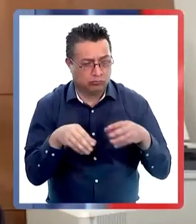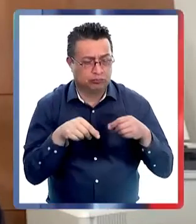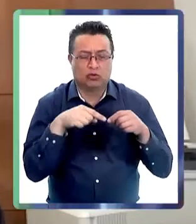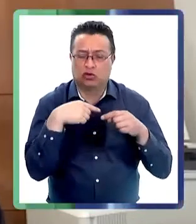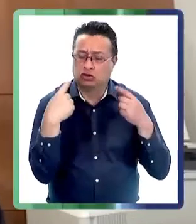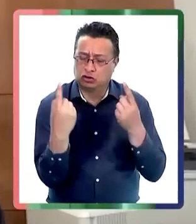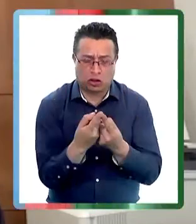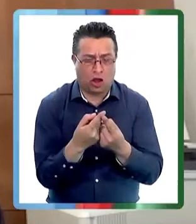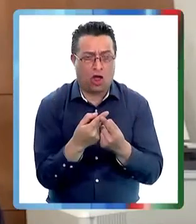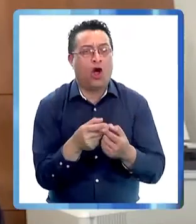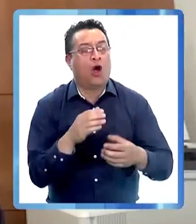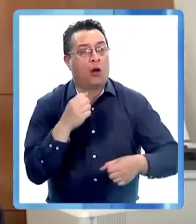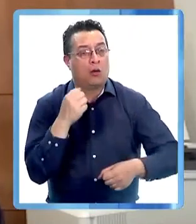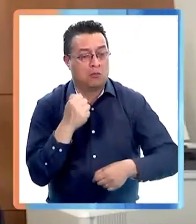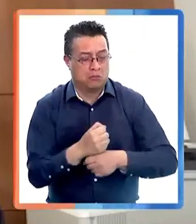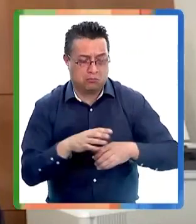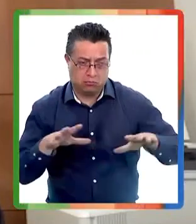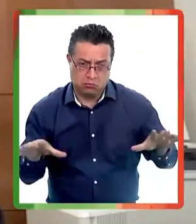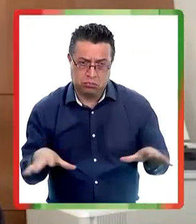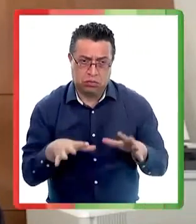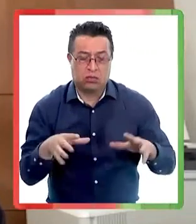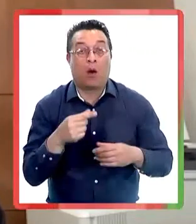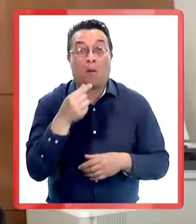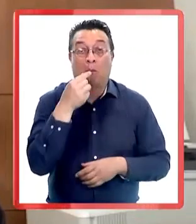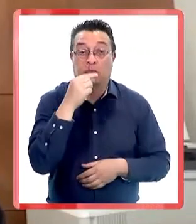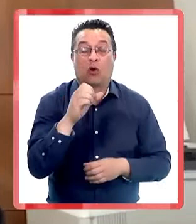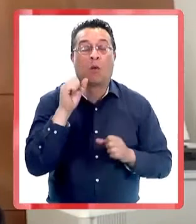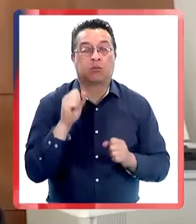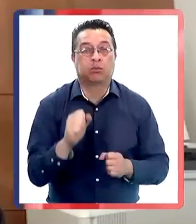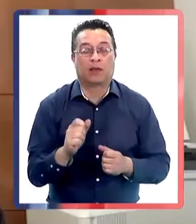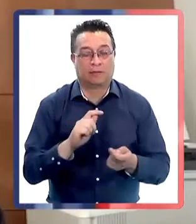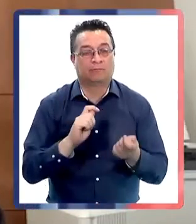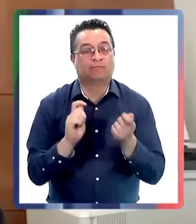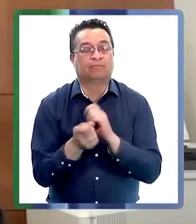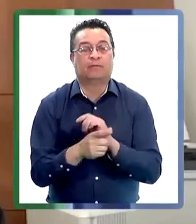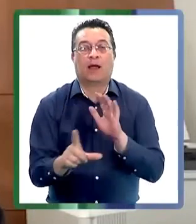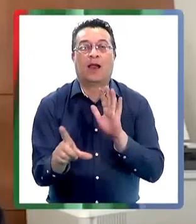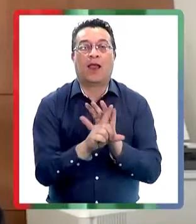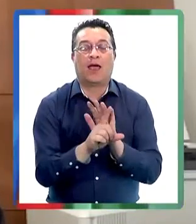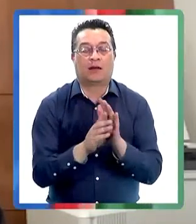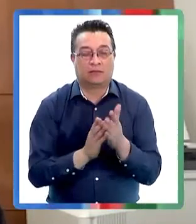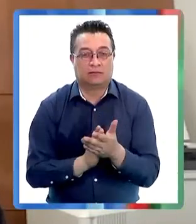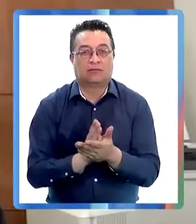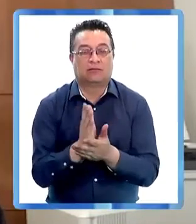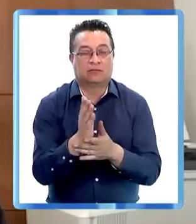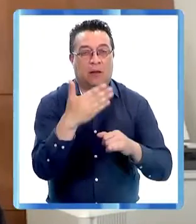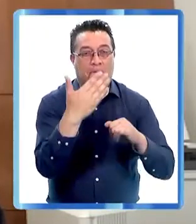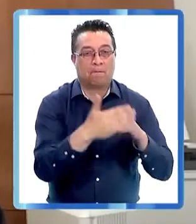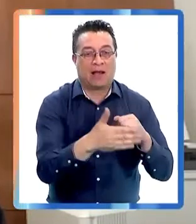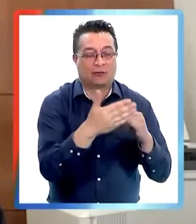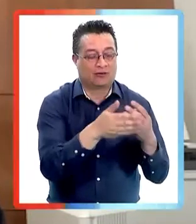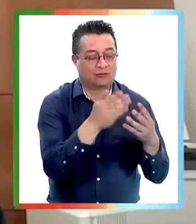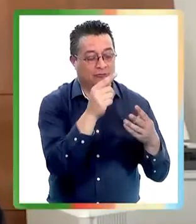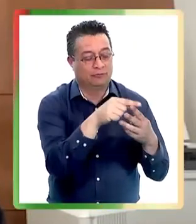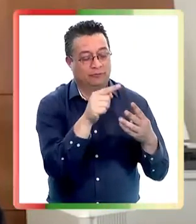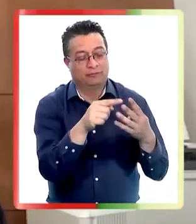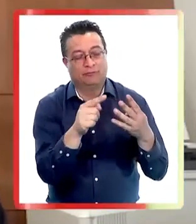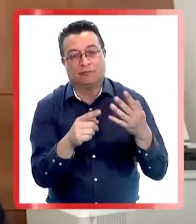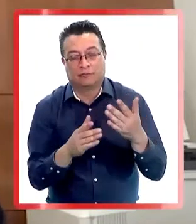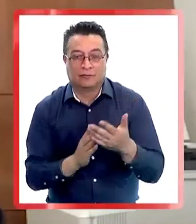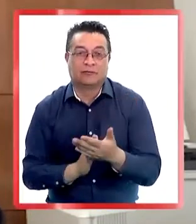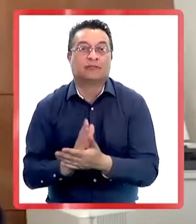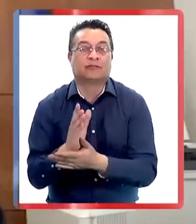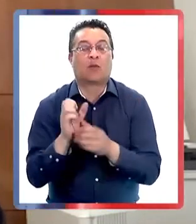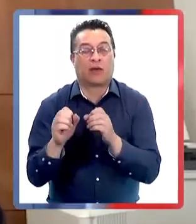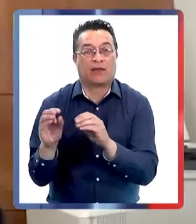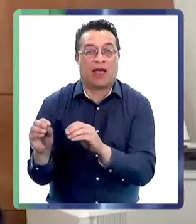ahí toda la energía puesta en que podamos prontamente convertirlo en ley para que empiecen a correr esos plazos, ¿no? de vigencia, y